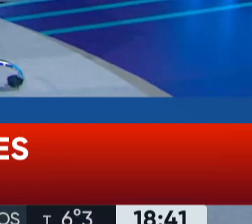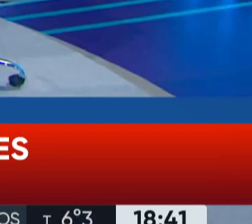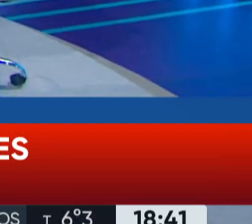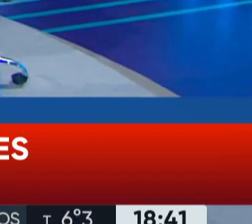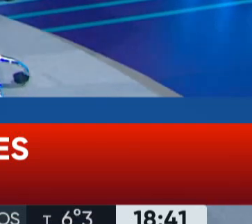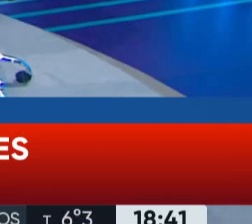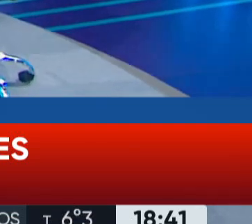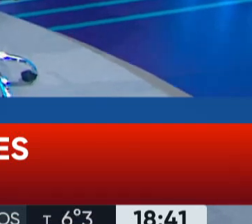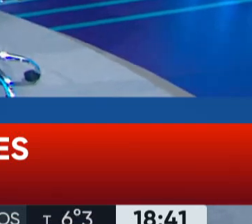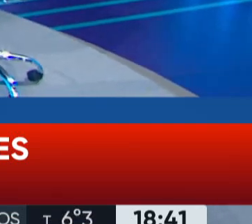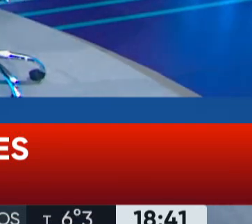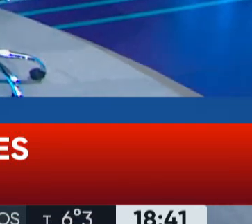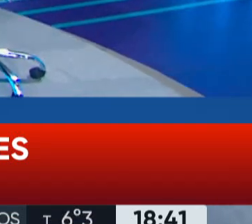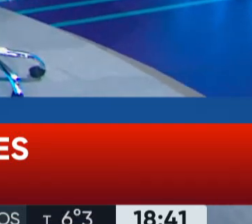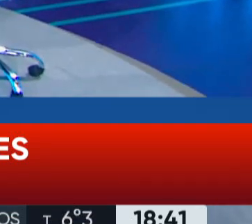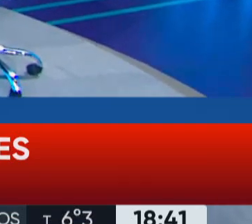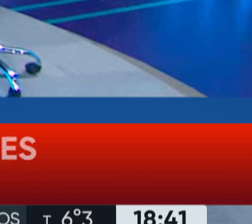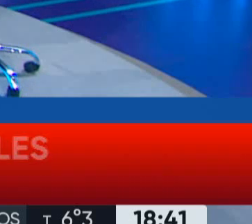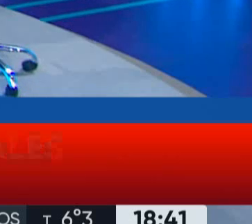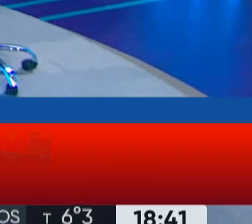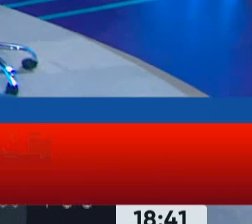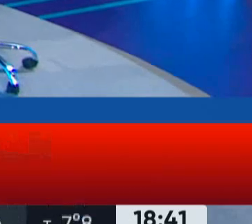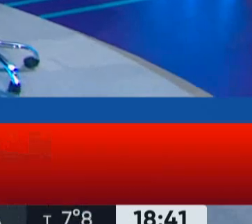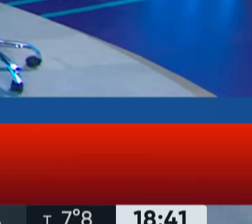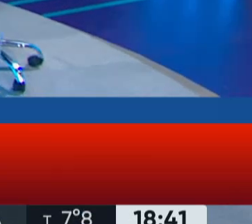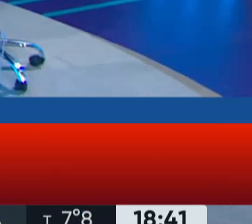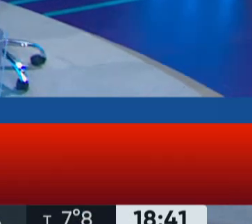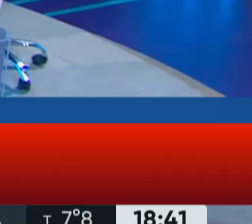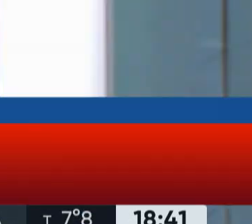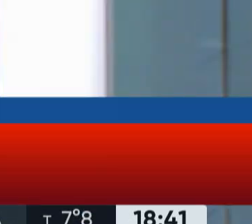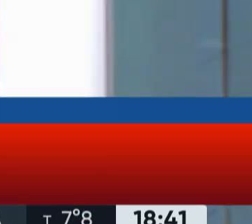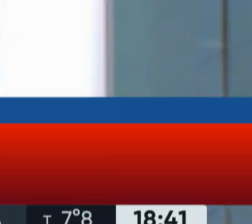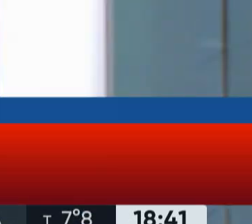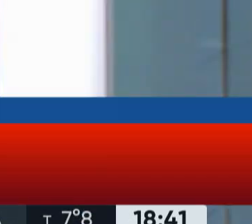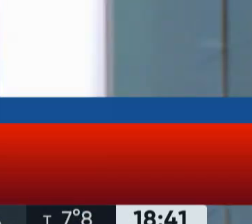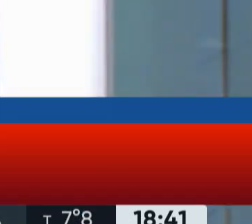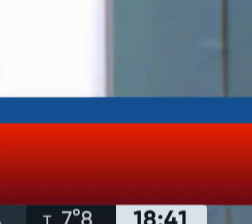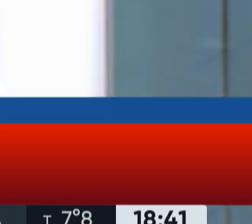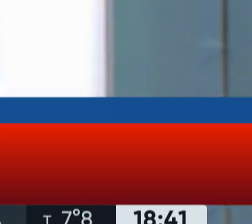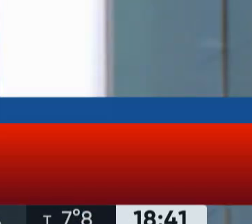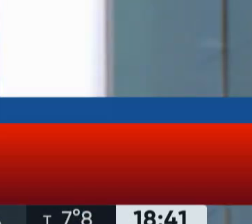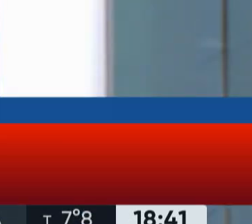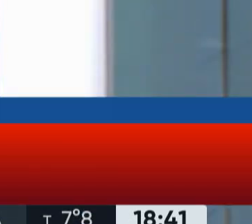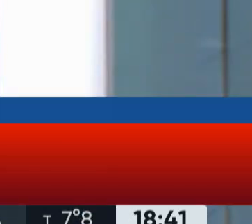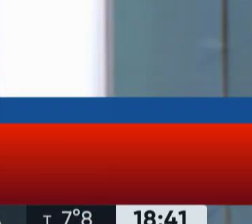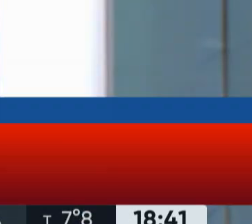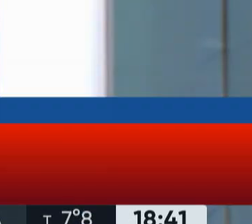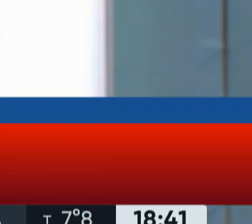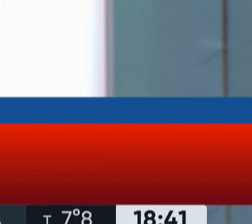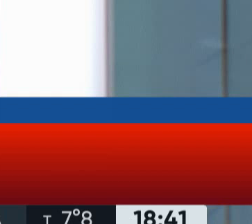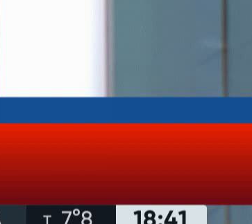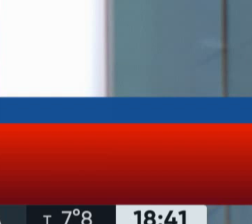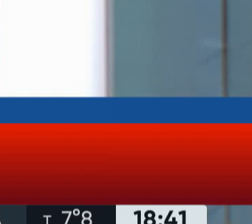muchas divisiones en lo que quieren algunos presidentes. ¿Cómo se explica eso? A ver, vamos a explicar un poquito, Gaby, qué significan estos